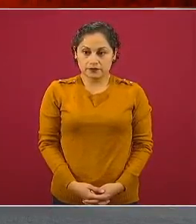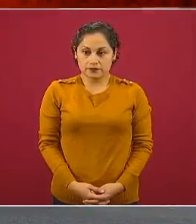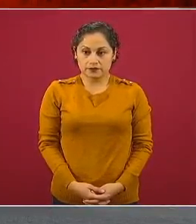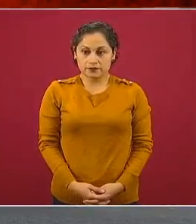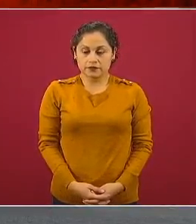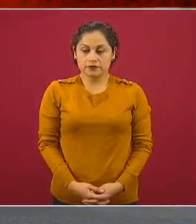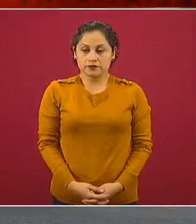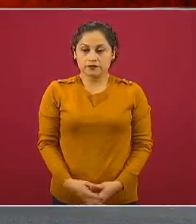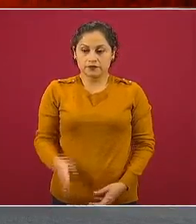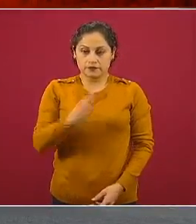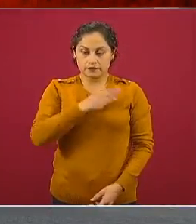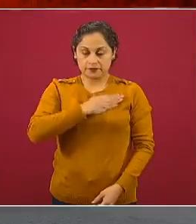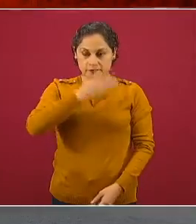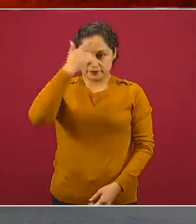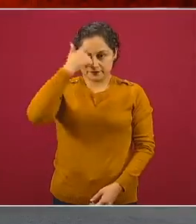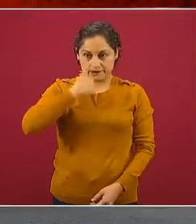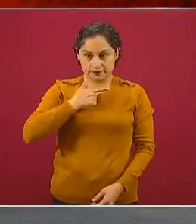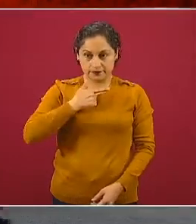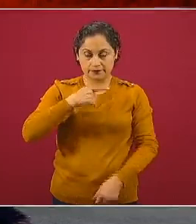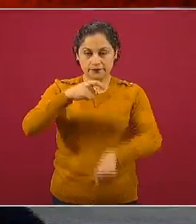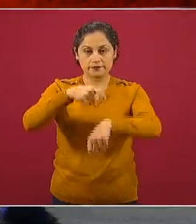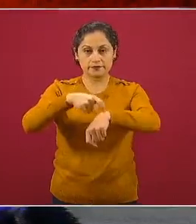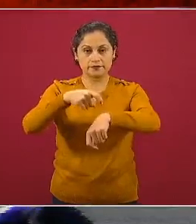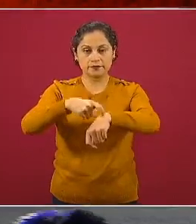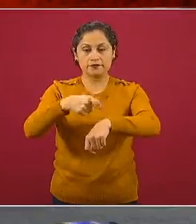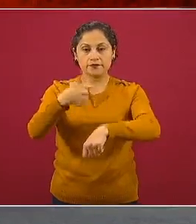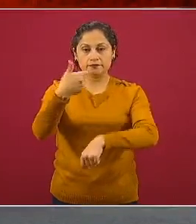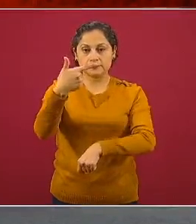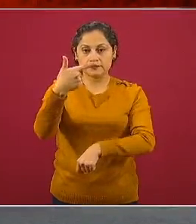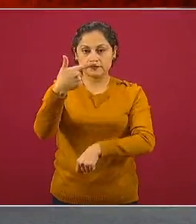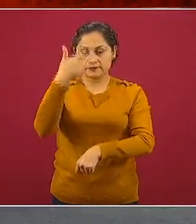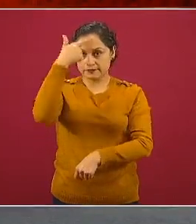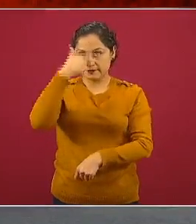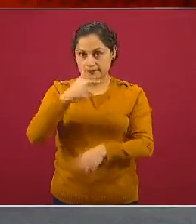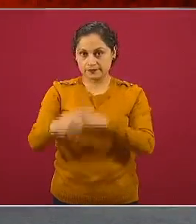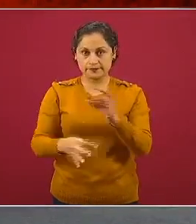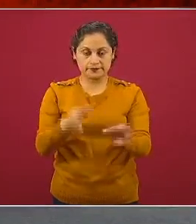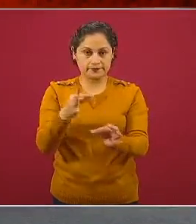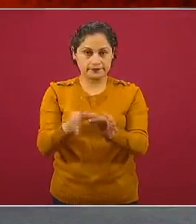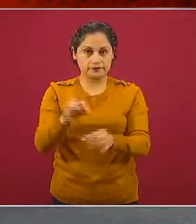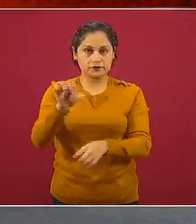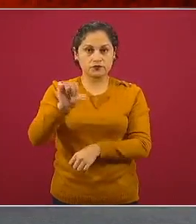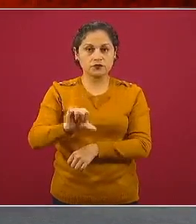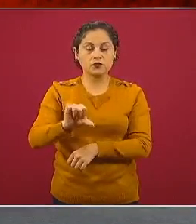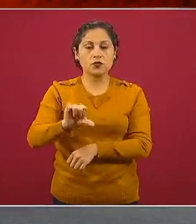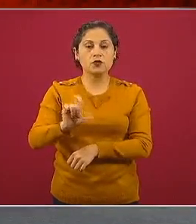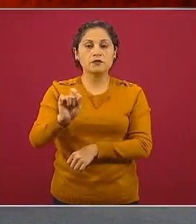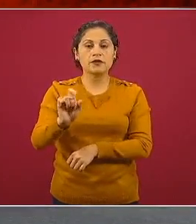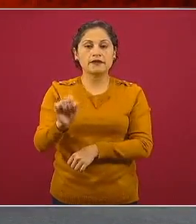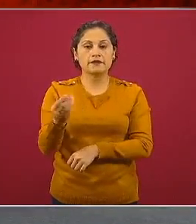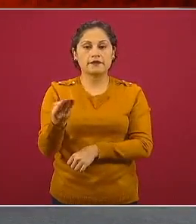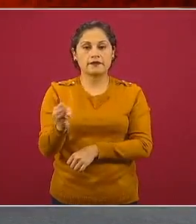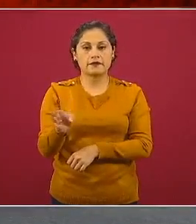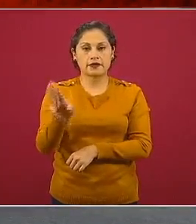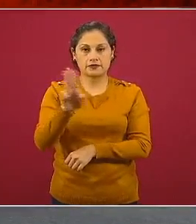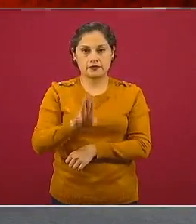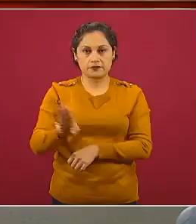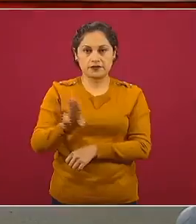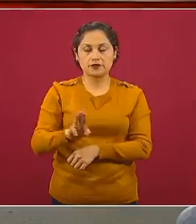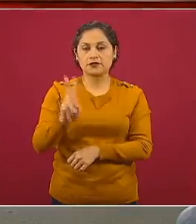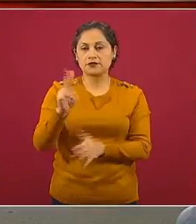Muy buenas noches. Son las 19 horas en punto de este miércoles 20 de mayo de